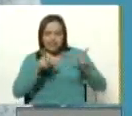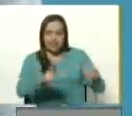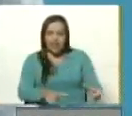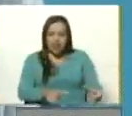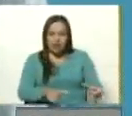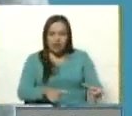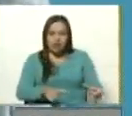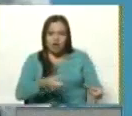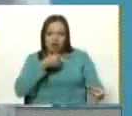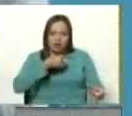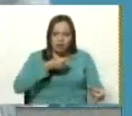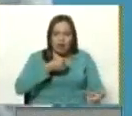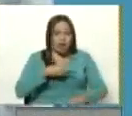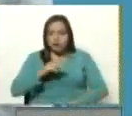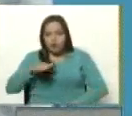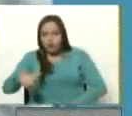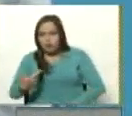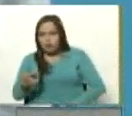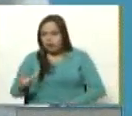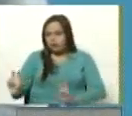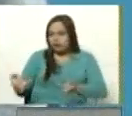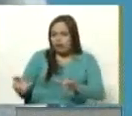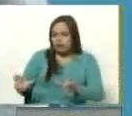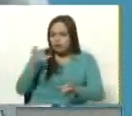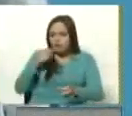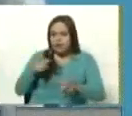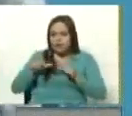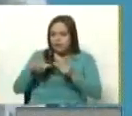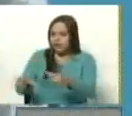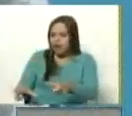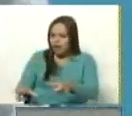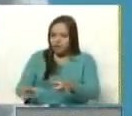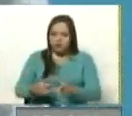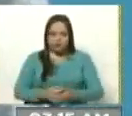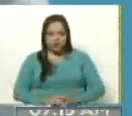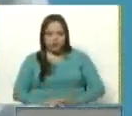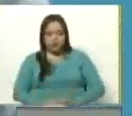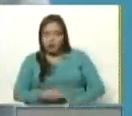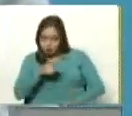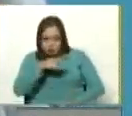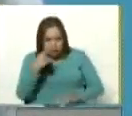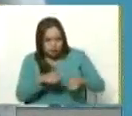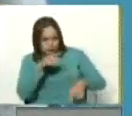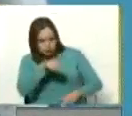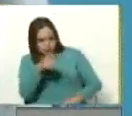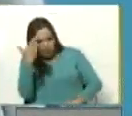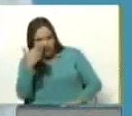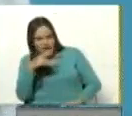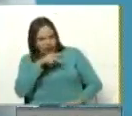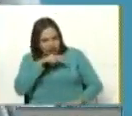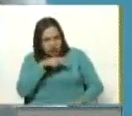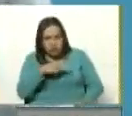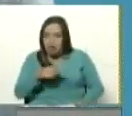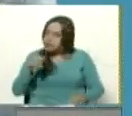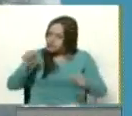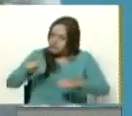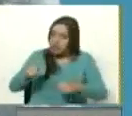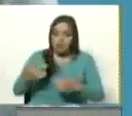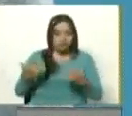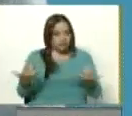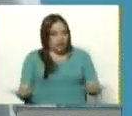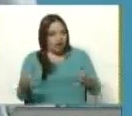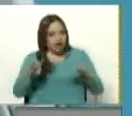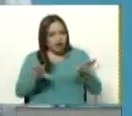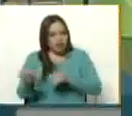locución. Que no puedo hablar en radio porque es que yo no tengo certificado de locución. Nosotros le decimos, ¿usted sabe hablar? Sí, bueno, ya el 90% de la tarea